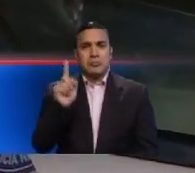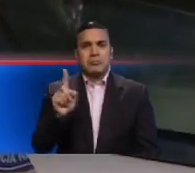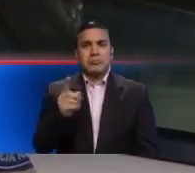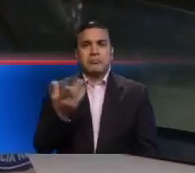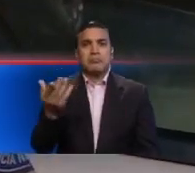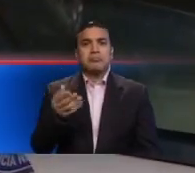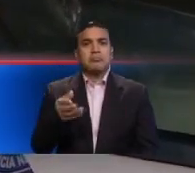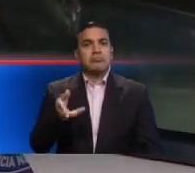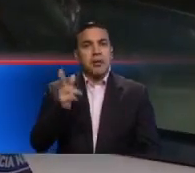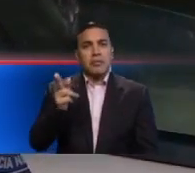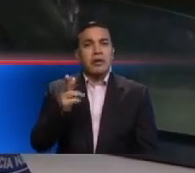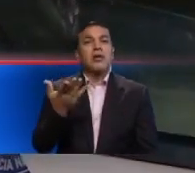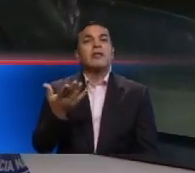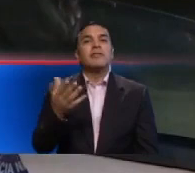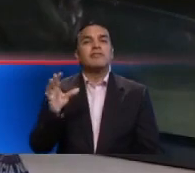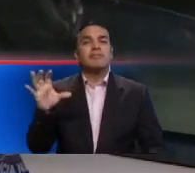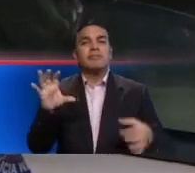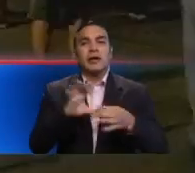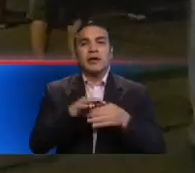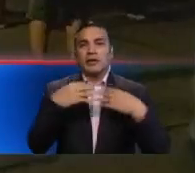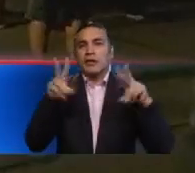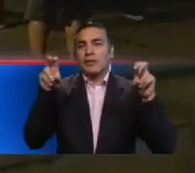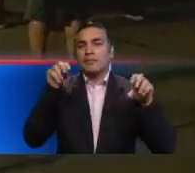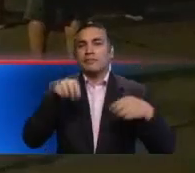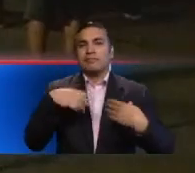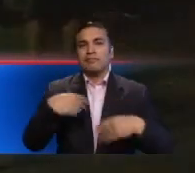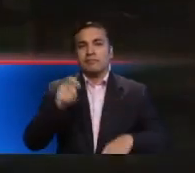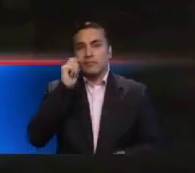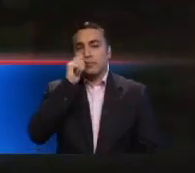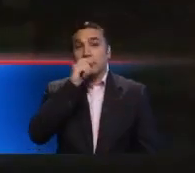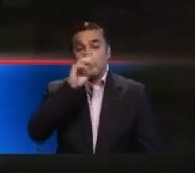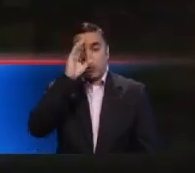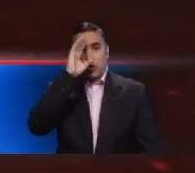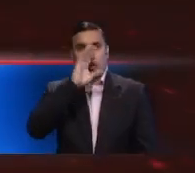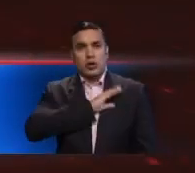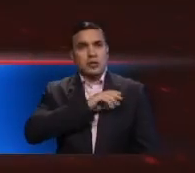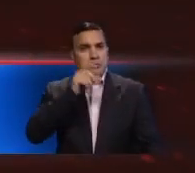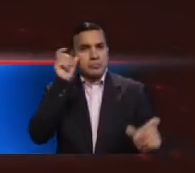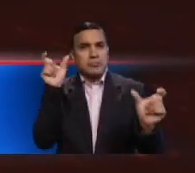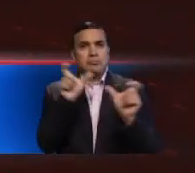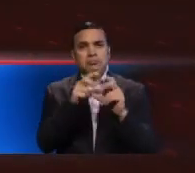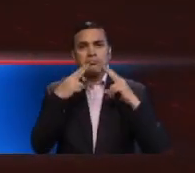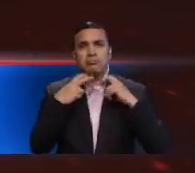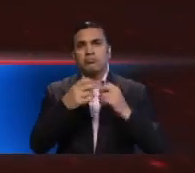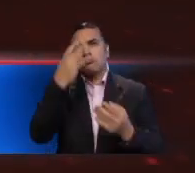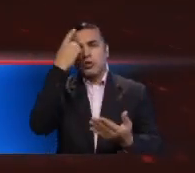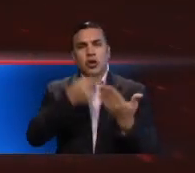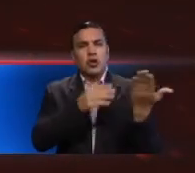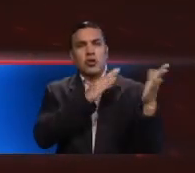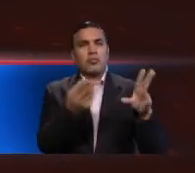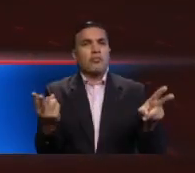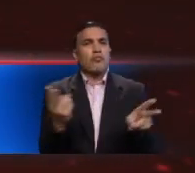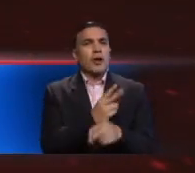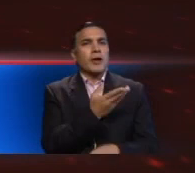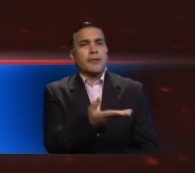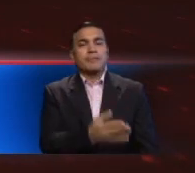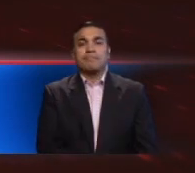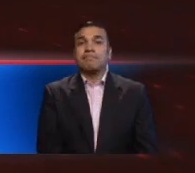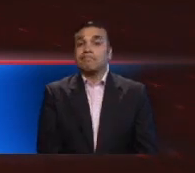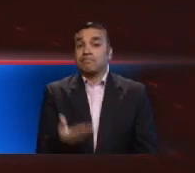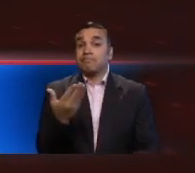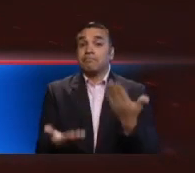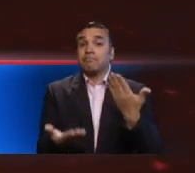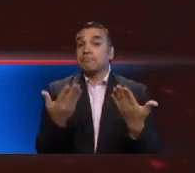de este evento estaría ligado a este tema policía y fiscalía investigan esta nueva muerte violenta que al parecer